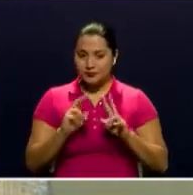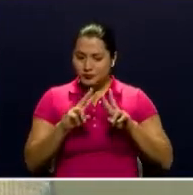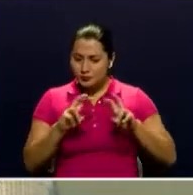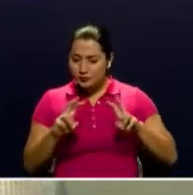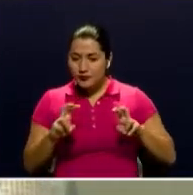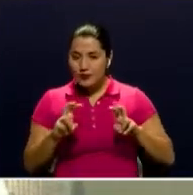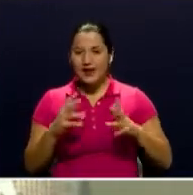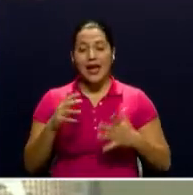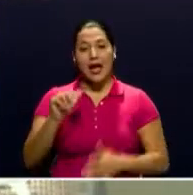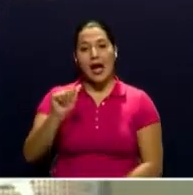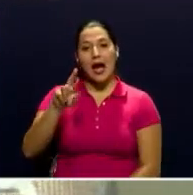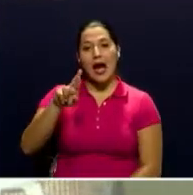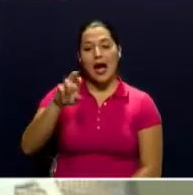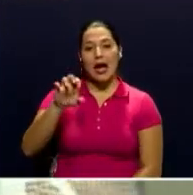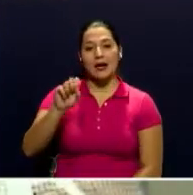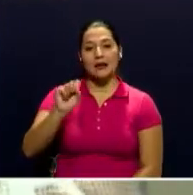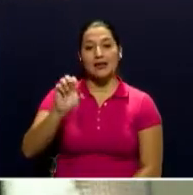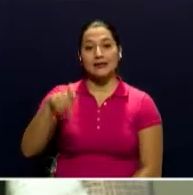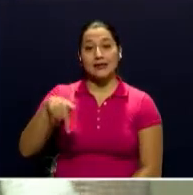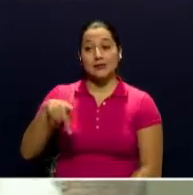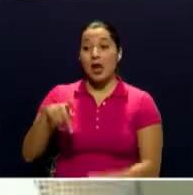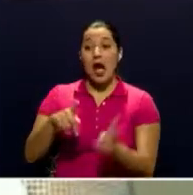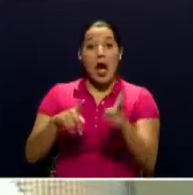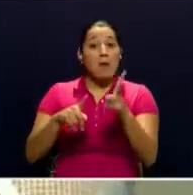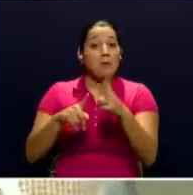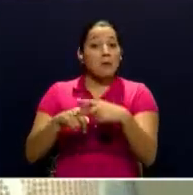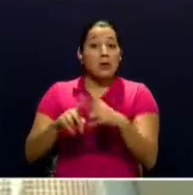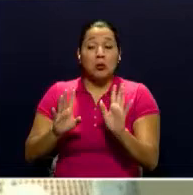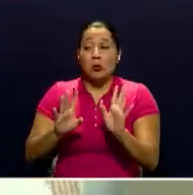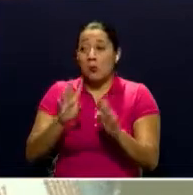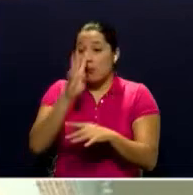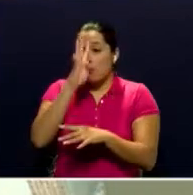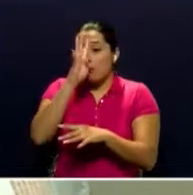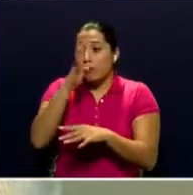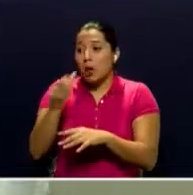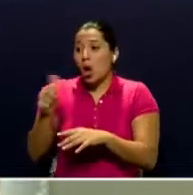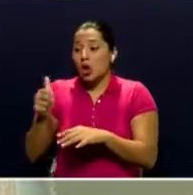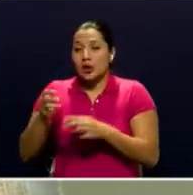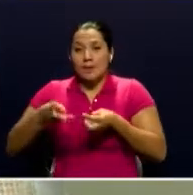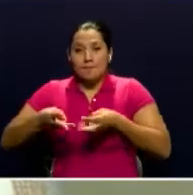propias metodologías a la hora de definir las tarifas